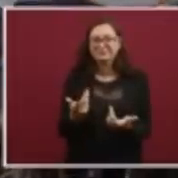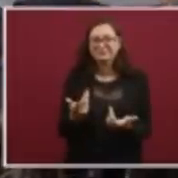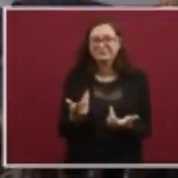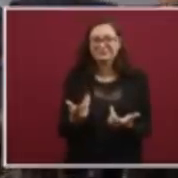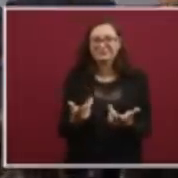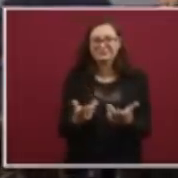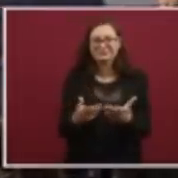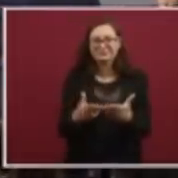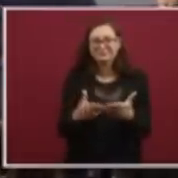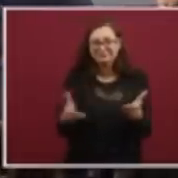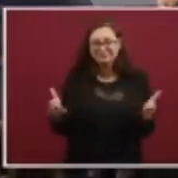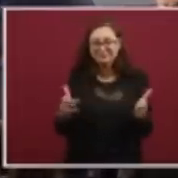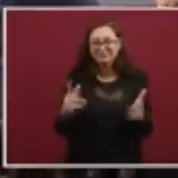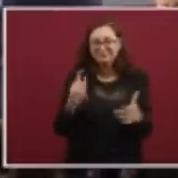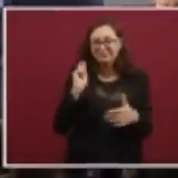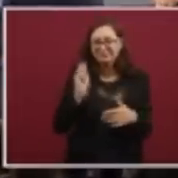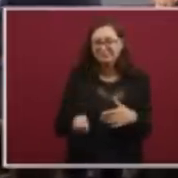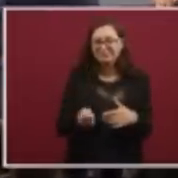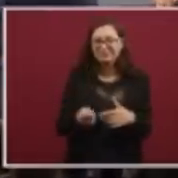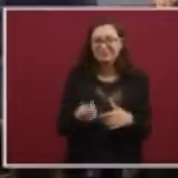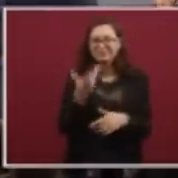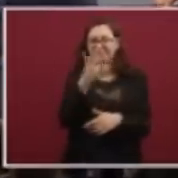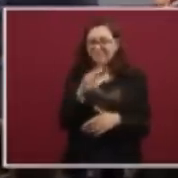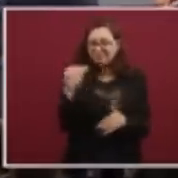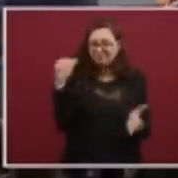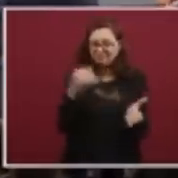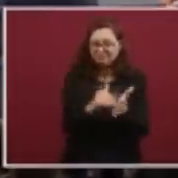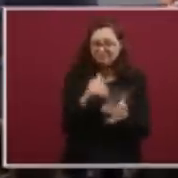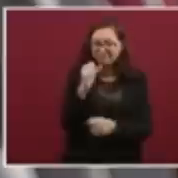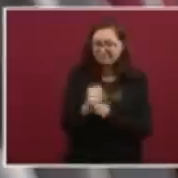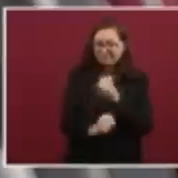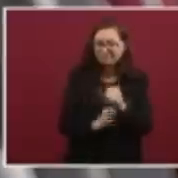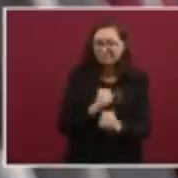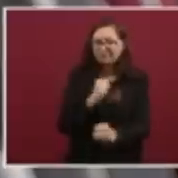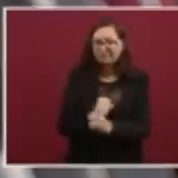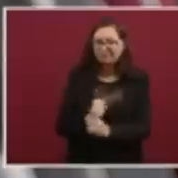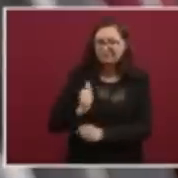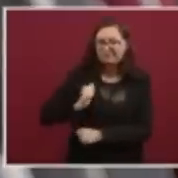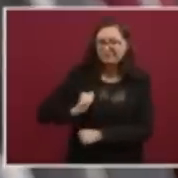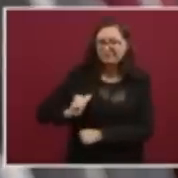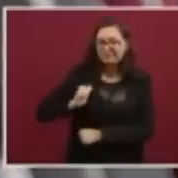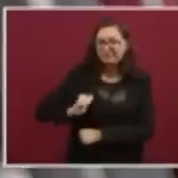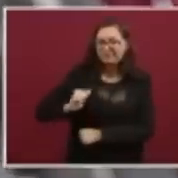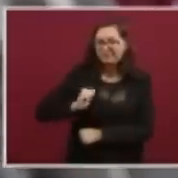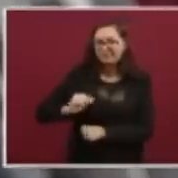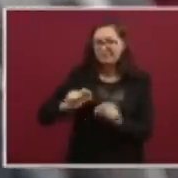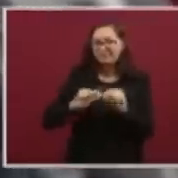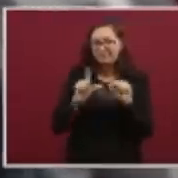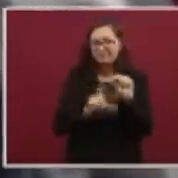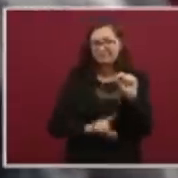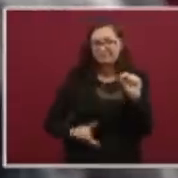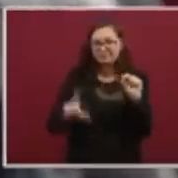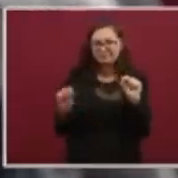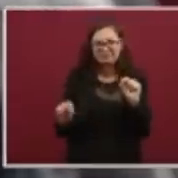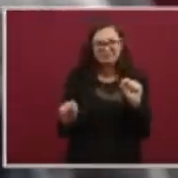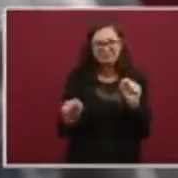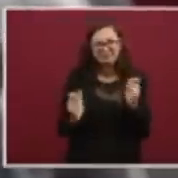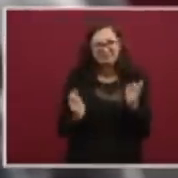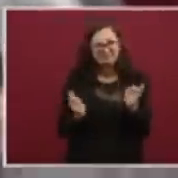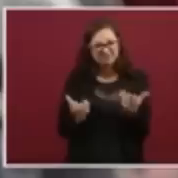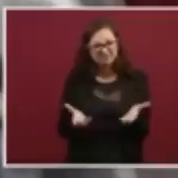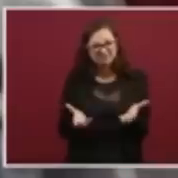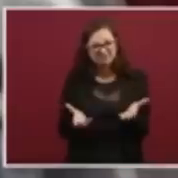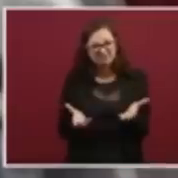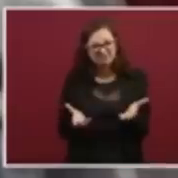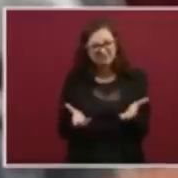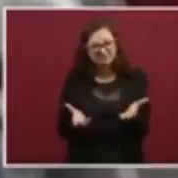Pregunta, ¿a qué se refería con 10,000 años de antigüedad de México? se